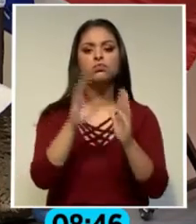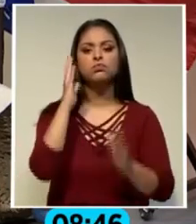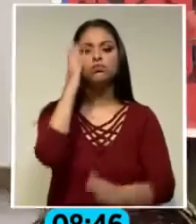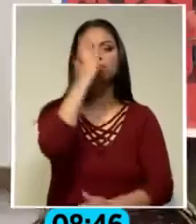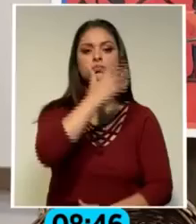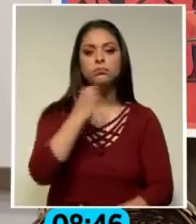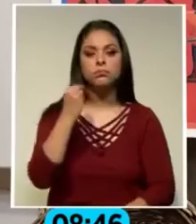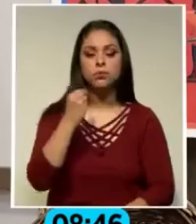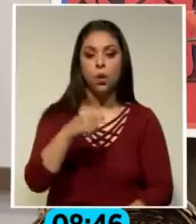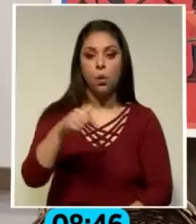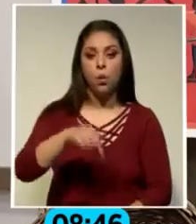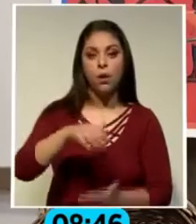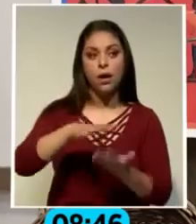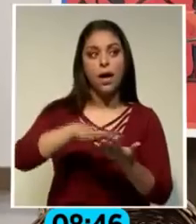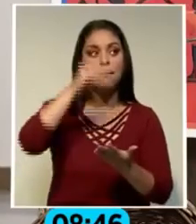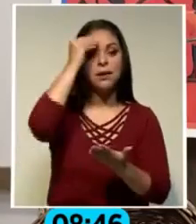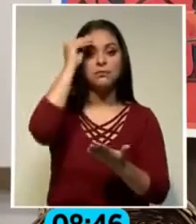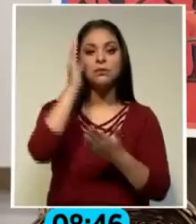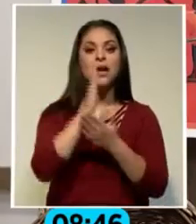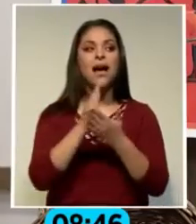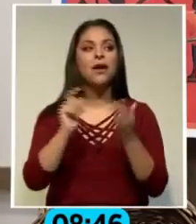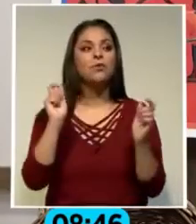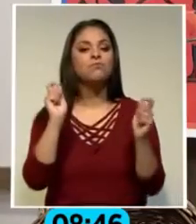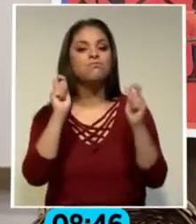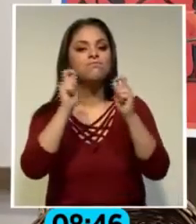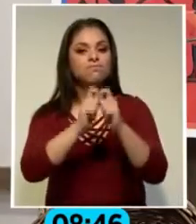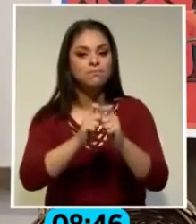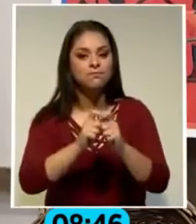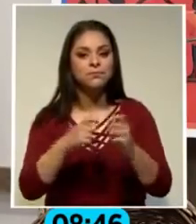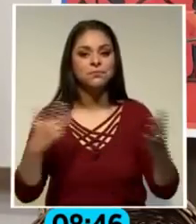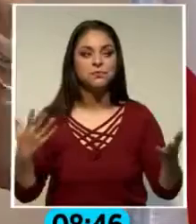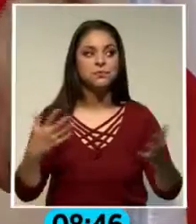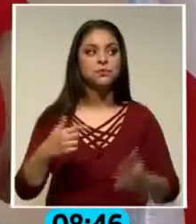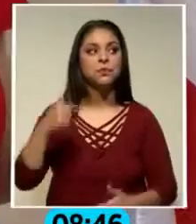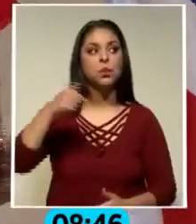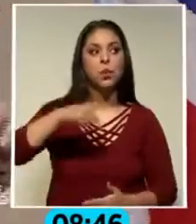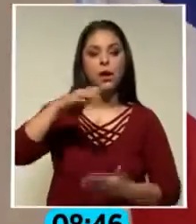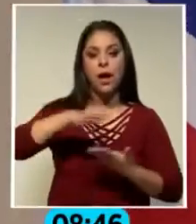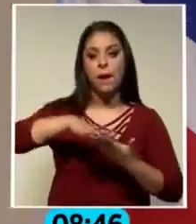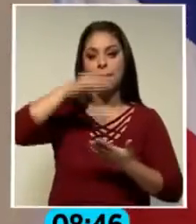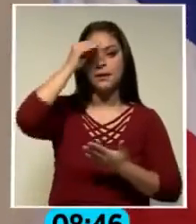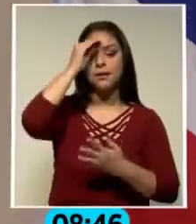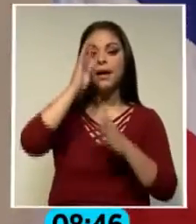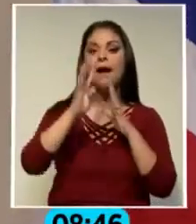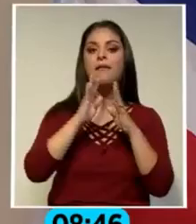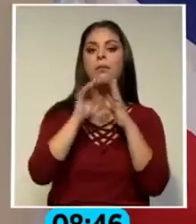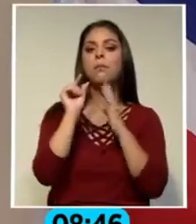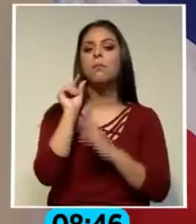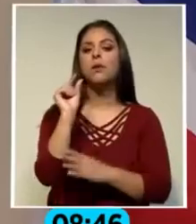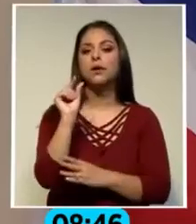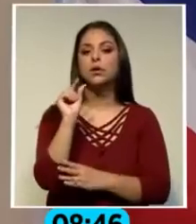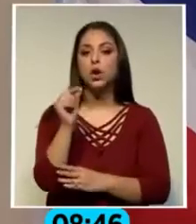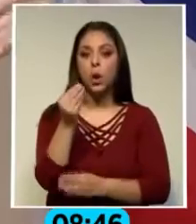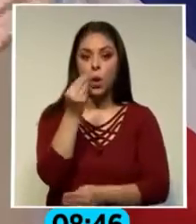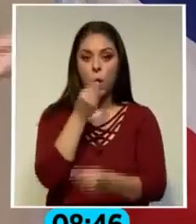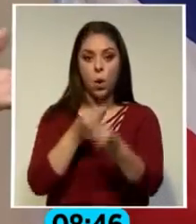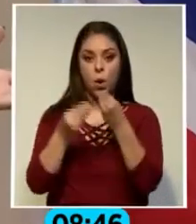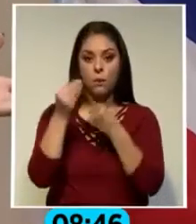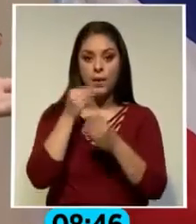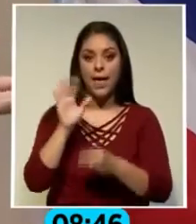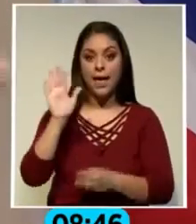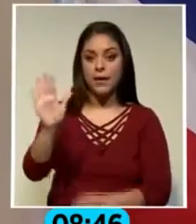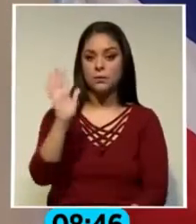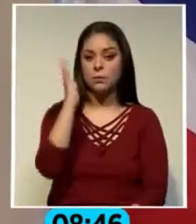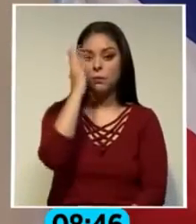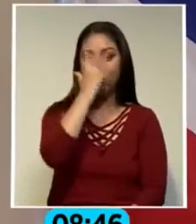a aprender sobre algo muy particular, niña Ley. Así es, hoy vamos a aprender, vamos a hablar un poquitito sobre la gastronomía en este hermoso lugar que se